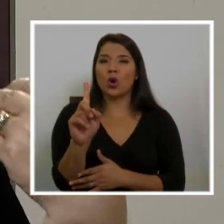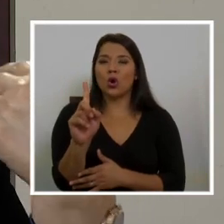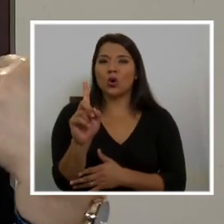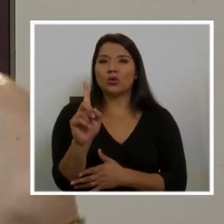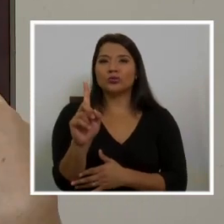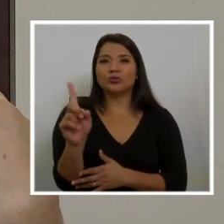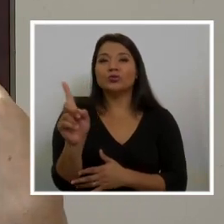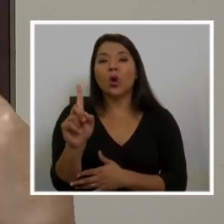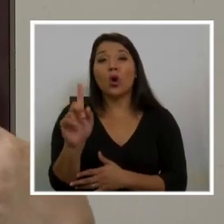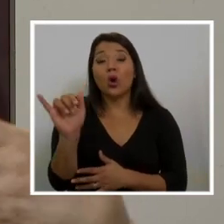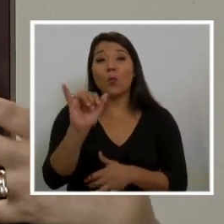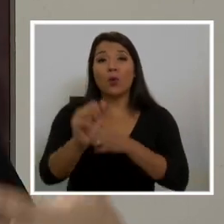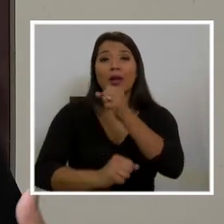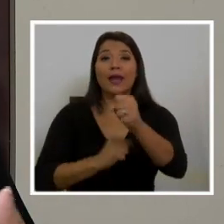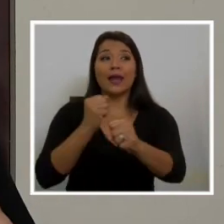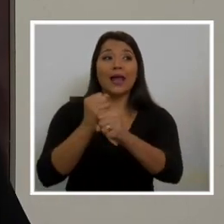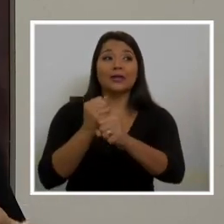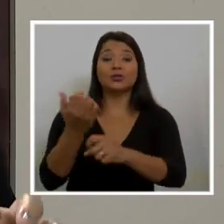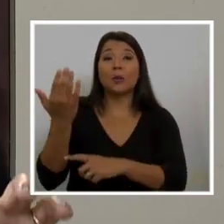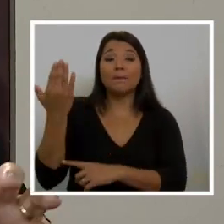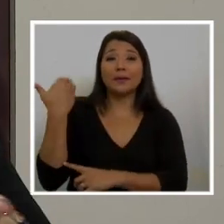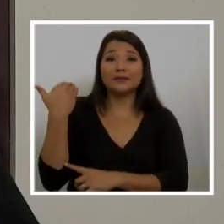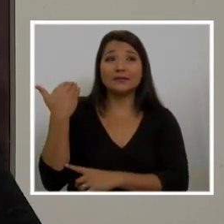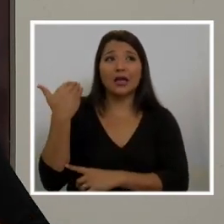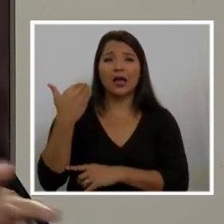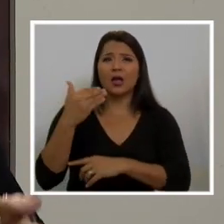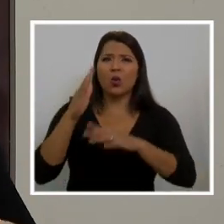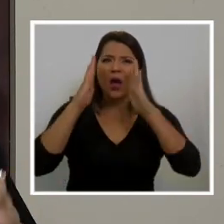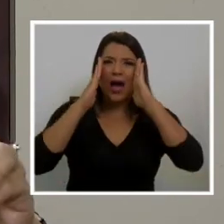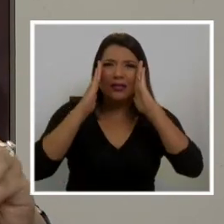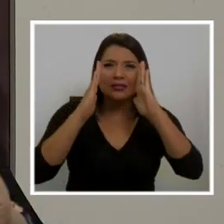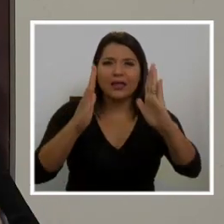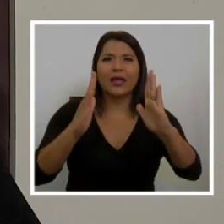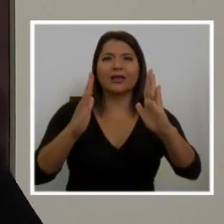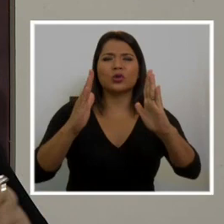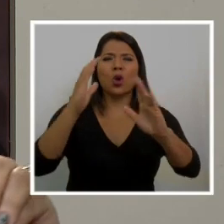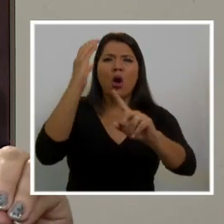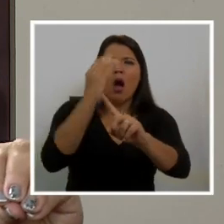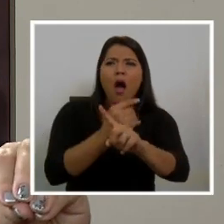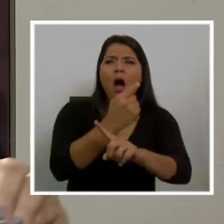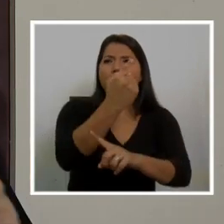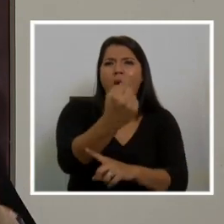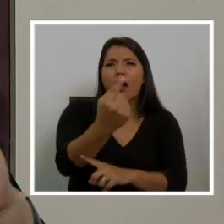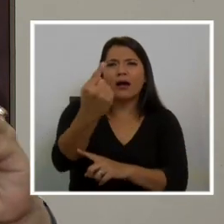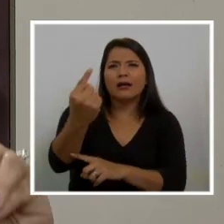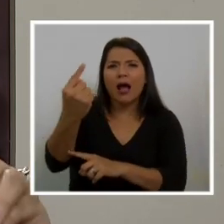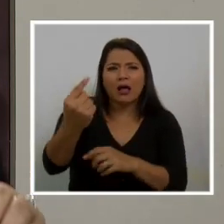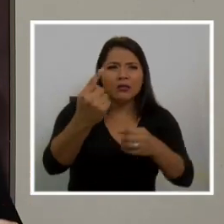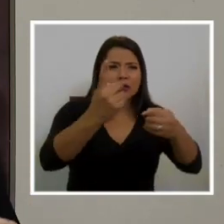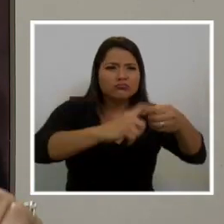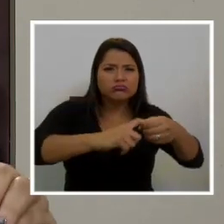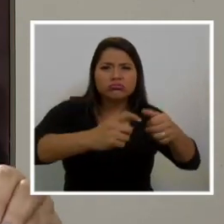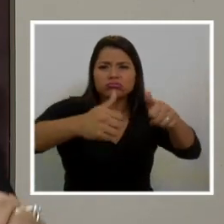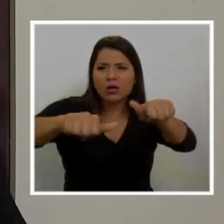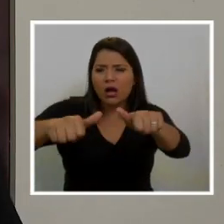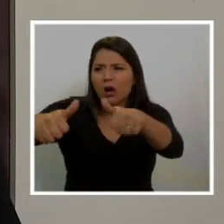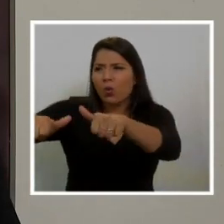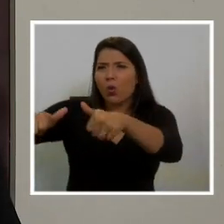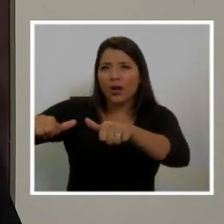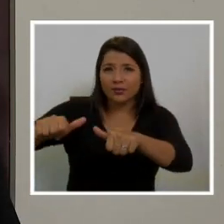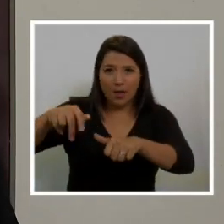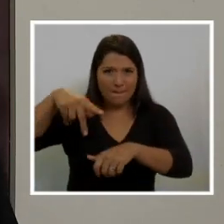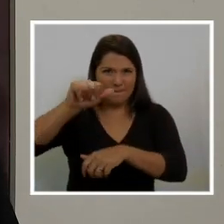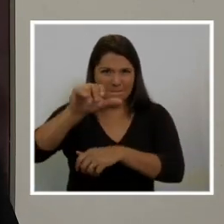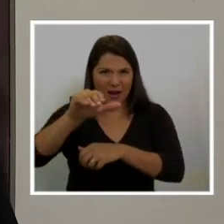en el año pasado estaban atentos y atentas a cada una de las alianzas y de los acuerdos para